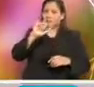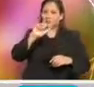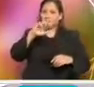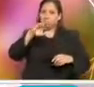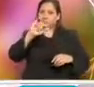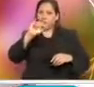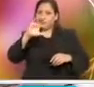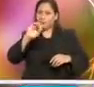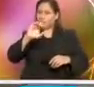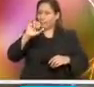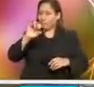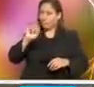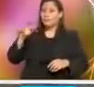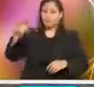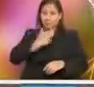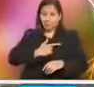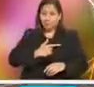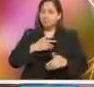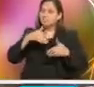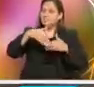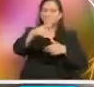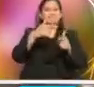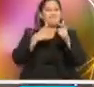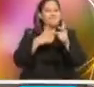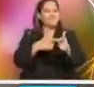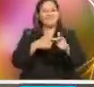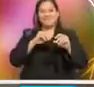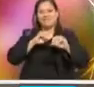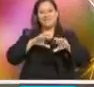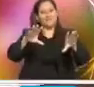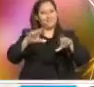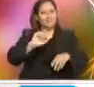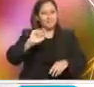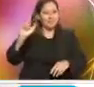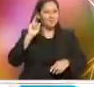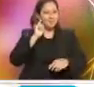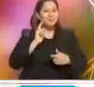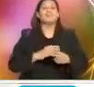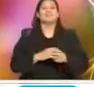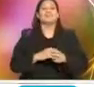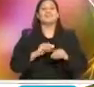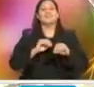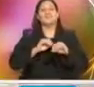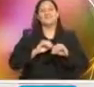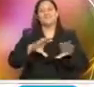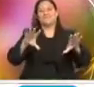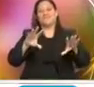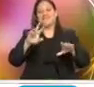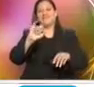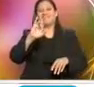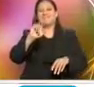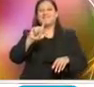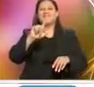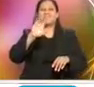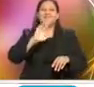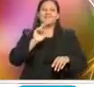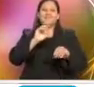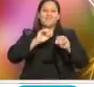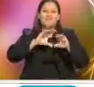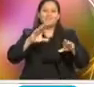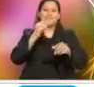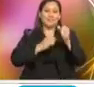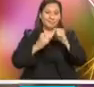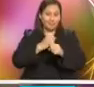cual le encantó. Ok. Y bueno, ya esta receta se volvió Ya de a ahí partir se de volvió. entonces muy famosa. Viral, como lo diríamos ahora, ¿no? Una versión del